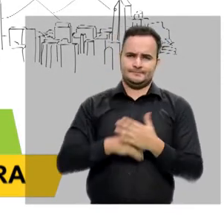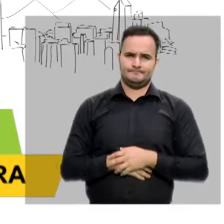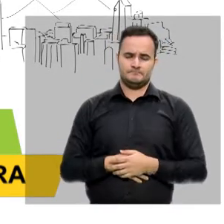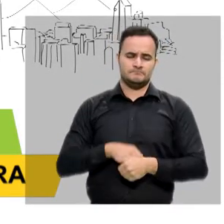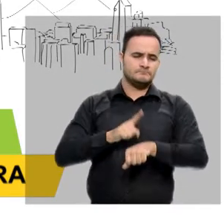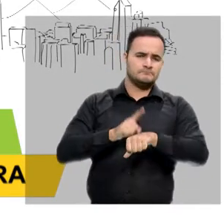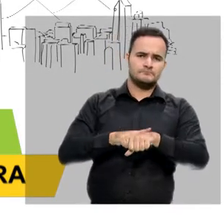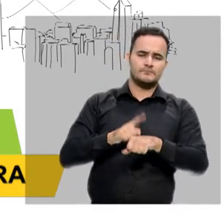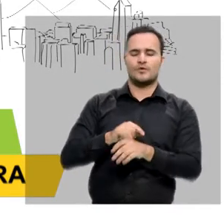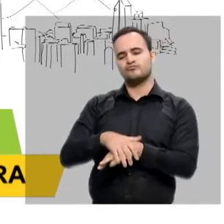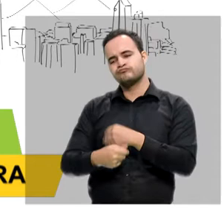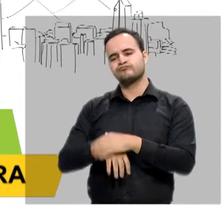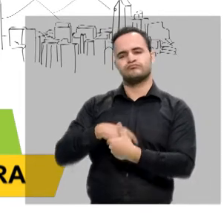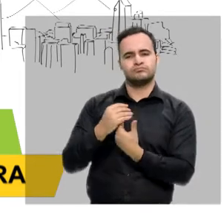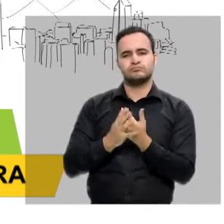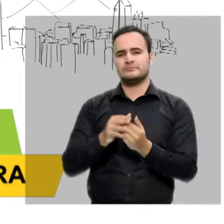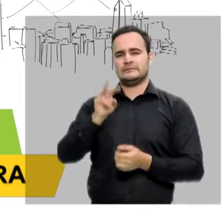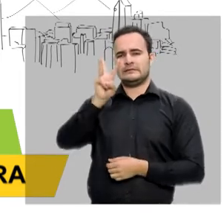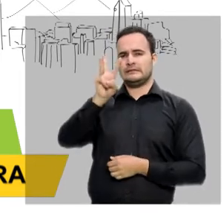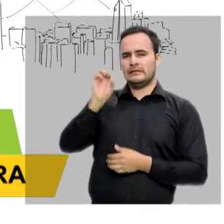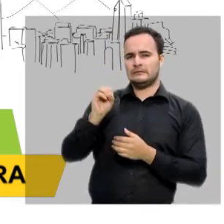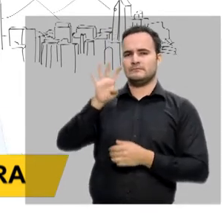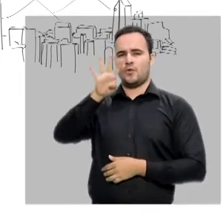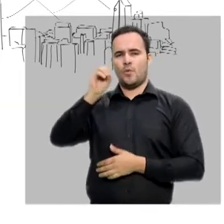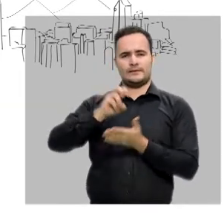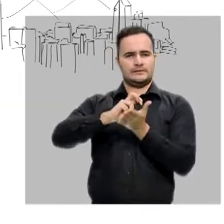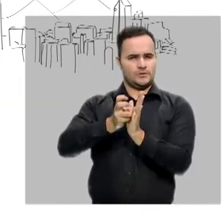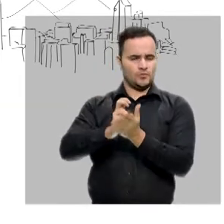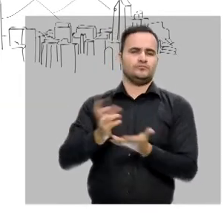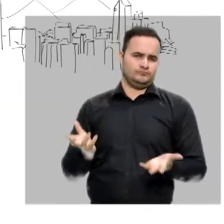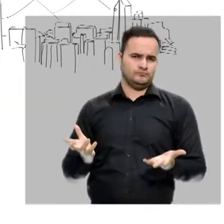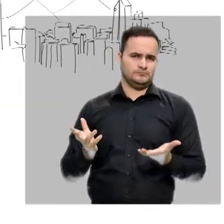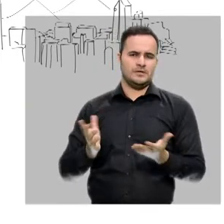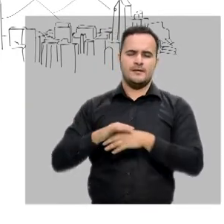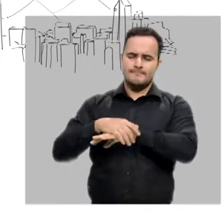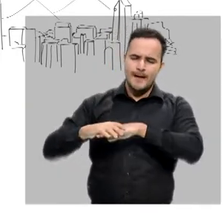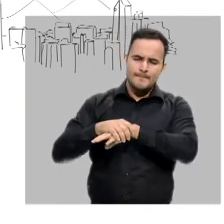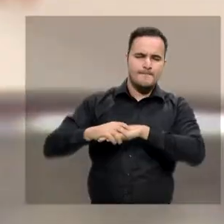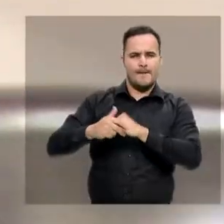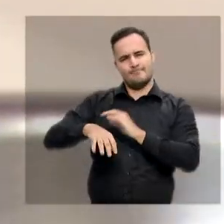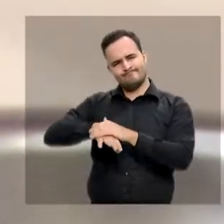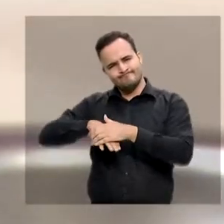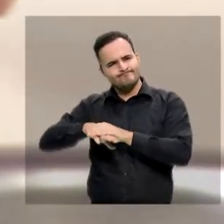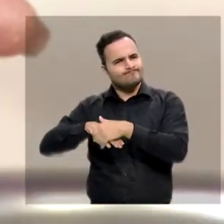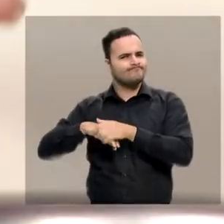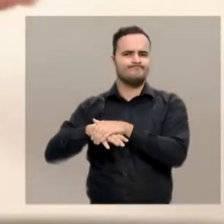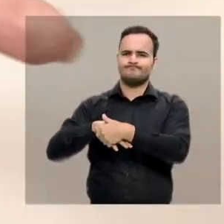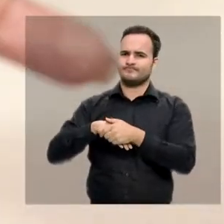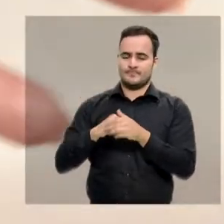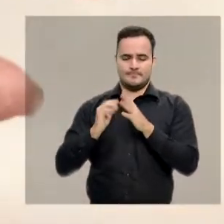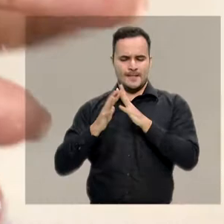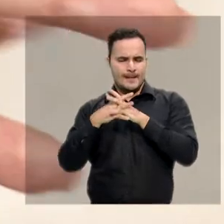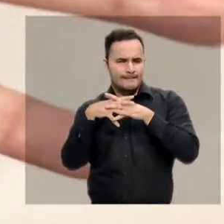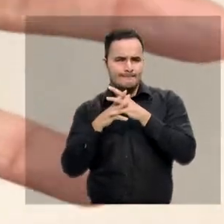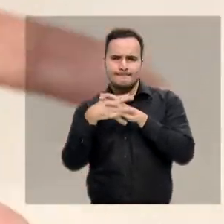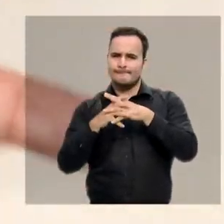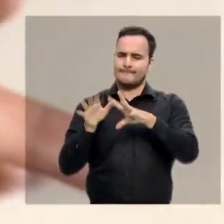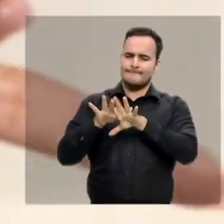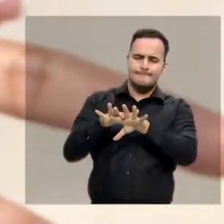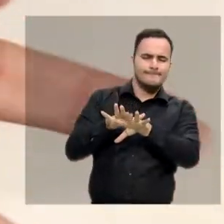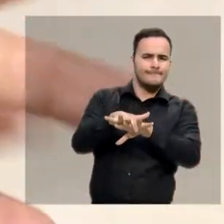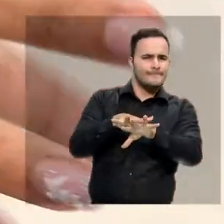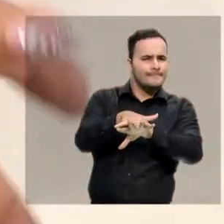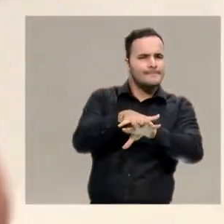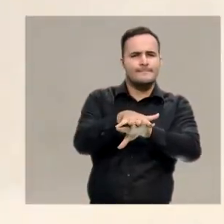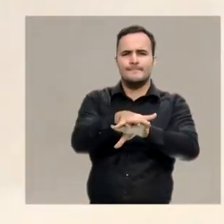Lo importante es que dure entre 30 y 40 segundos aproximadamente. Frotamos muy bien las manos, frotamos entre los